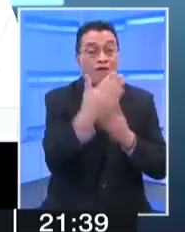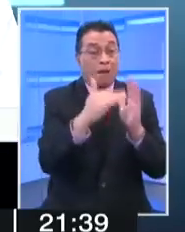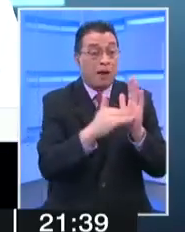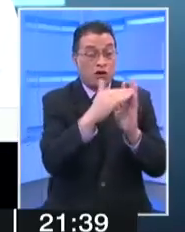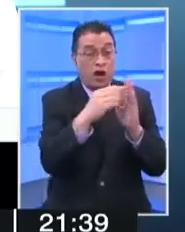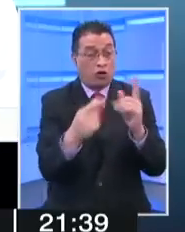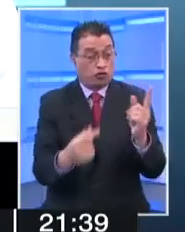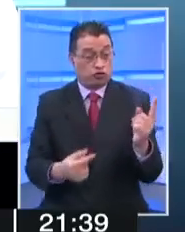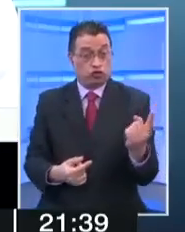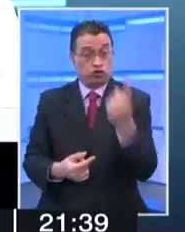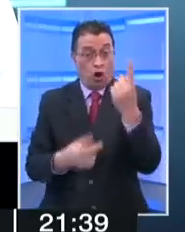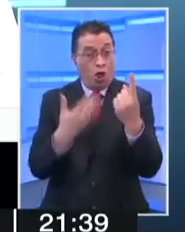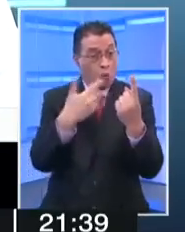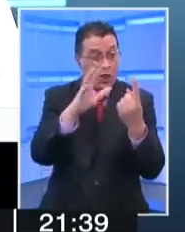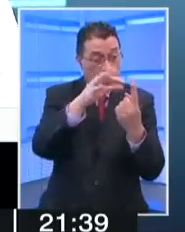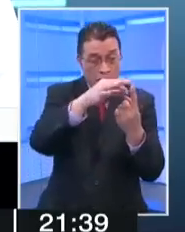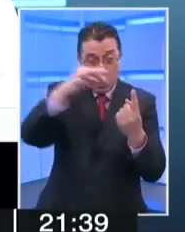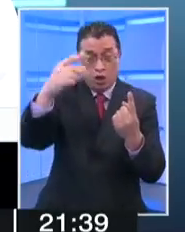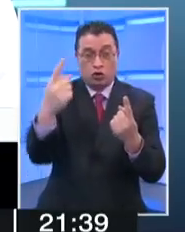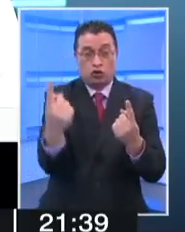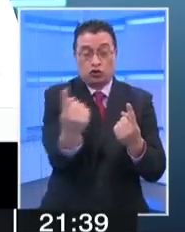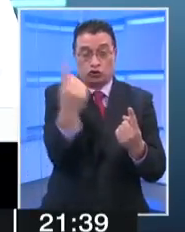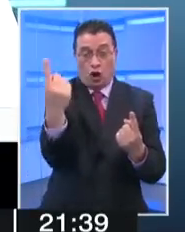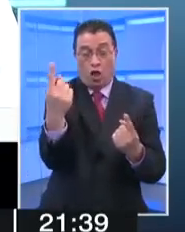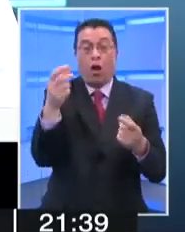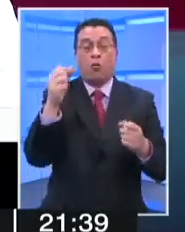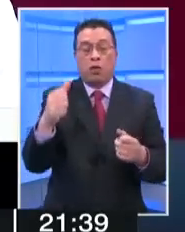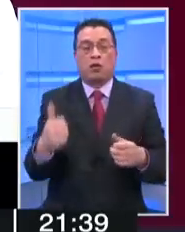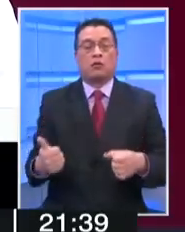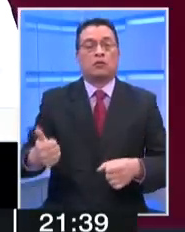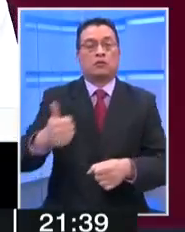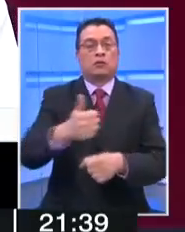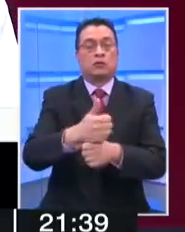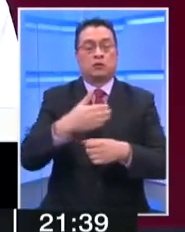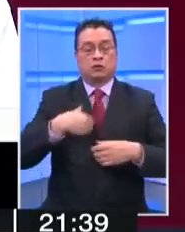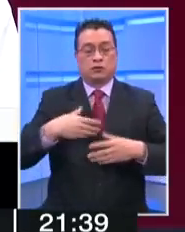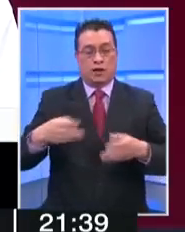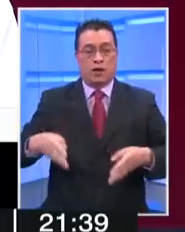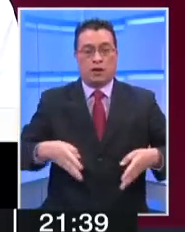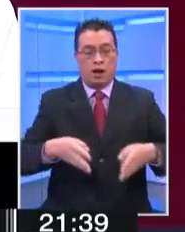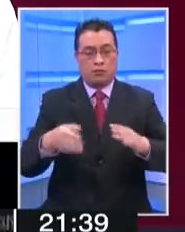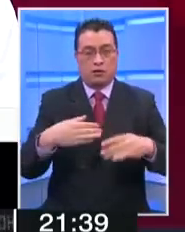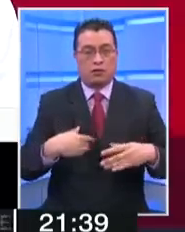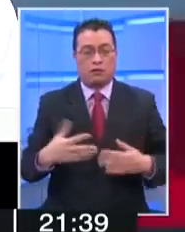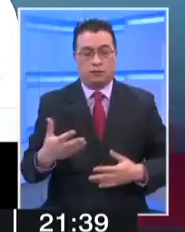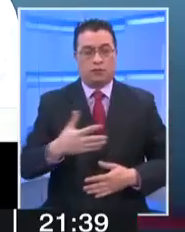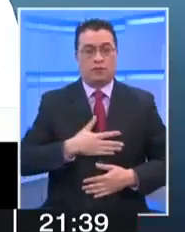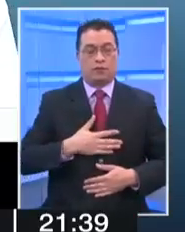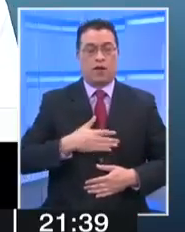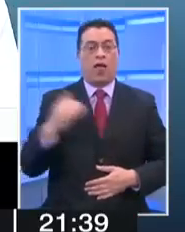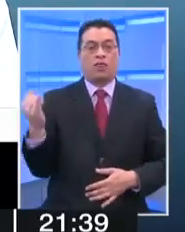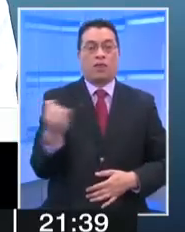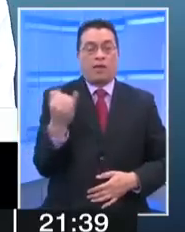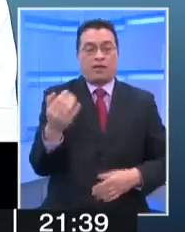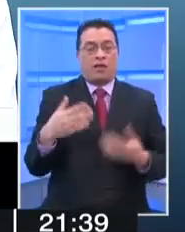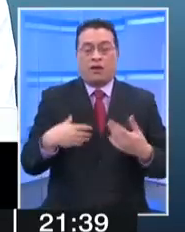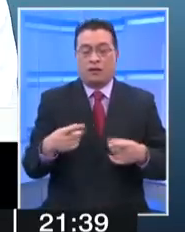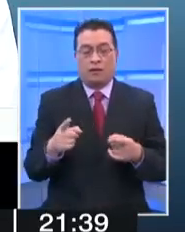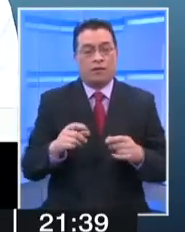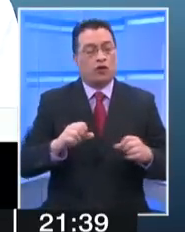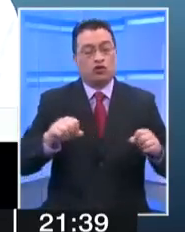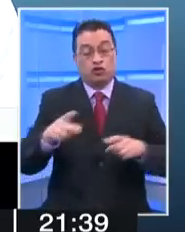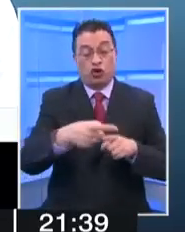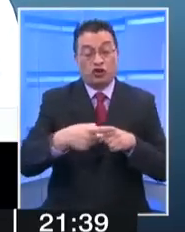solo puede pretender eh alzarse Como una alternativa política en la sociedad